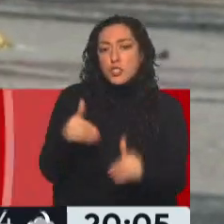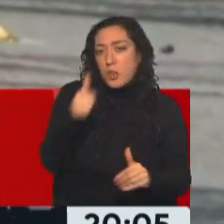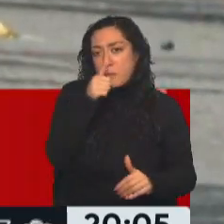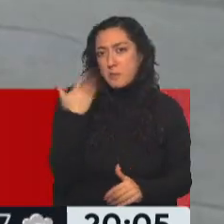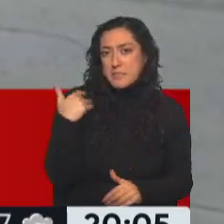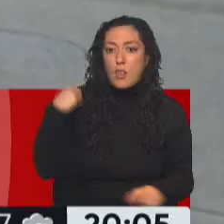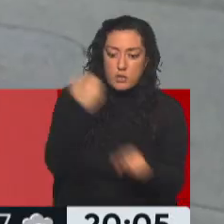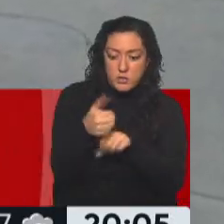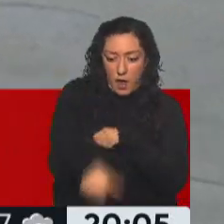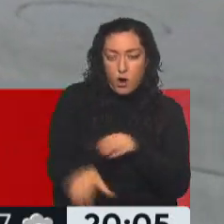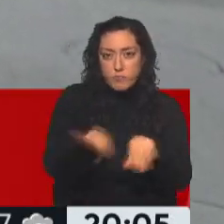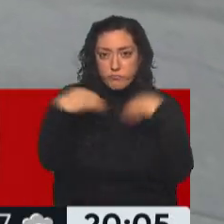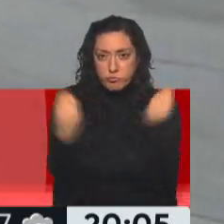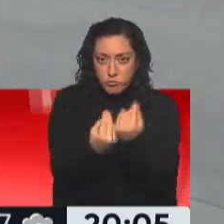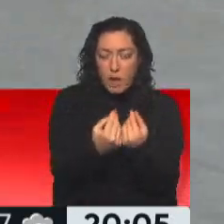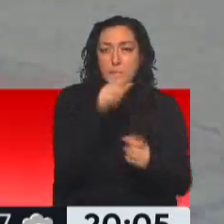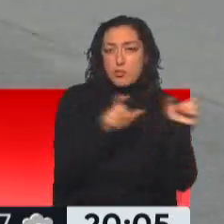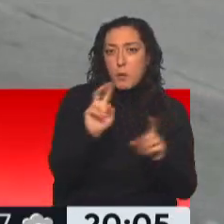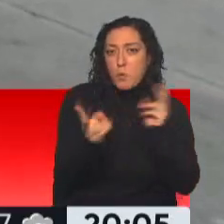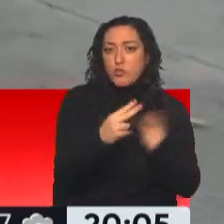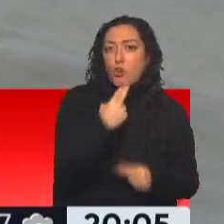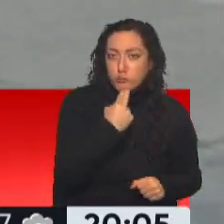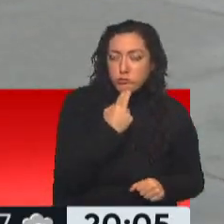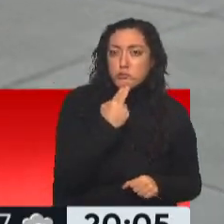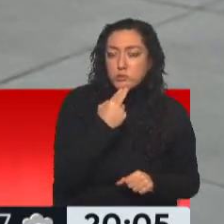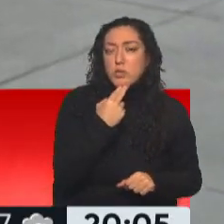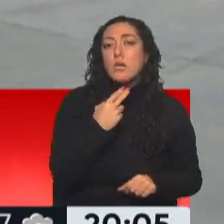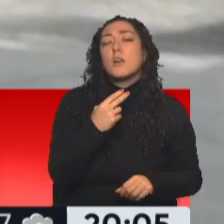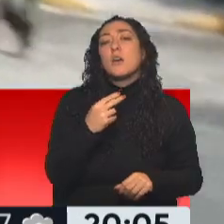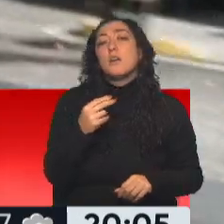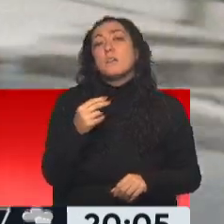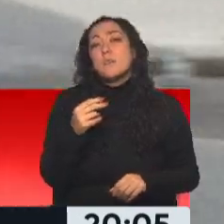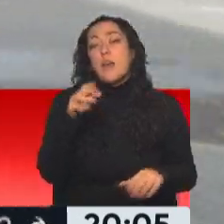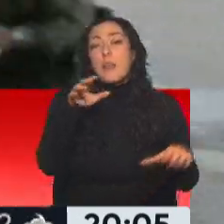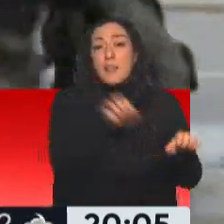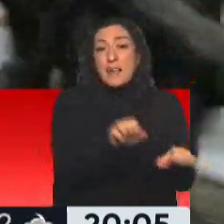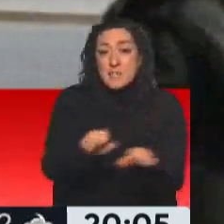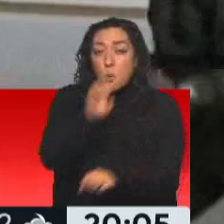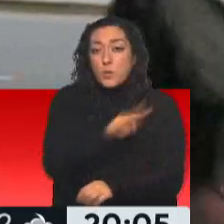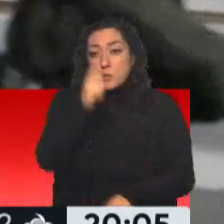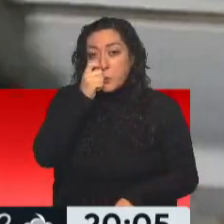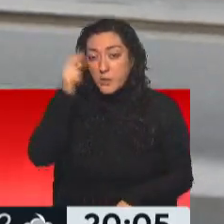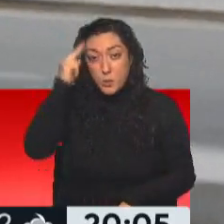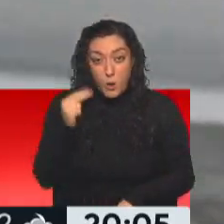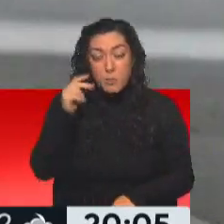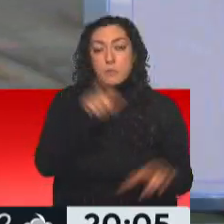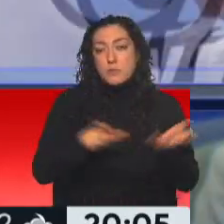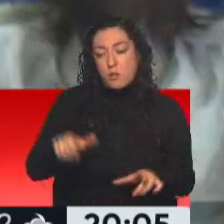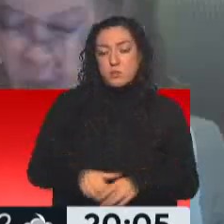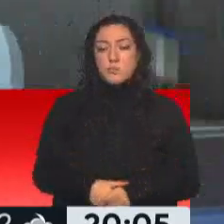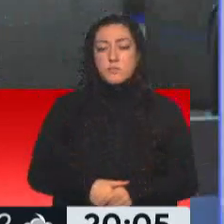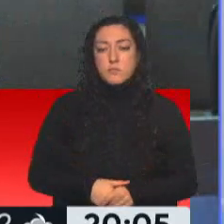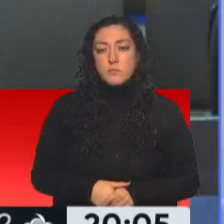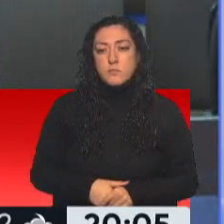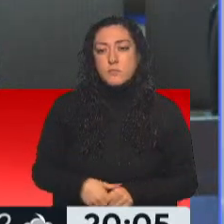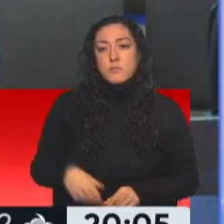Y hasta el momento se registran 11 personas muertas y 429 detenciones. Por su parte, las Fuerzas Armadas lanzaron